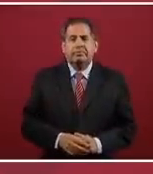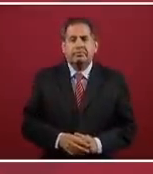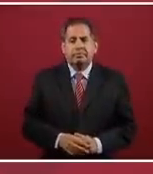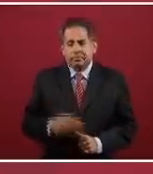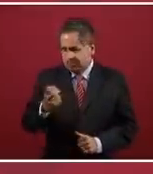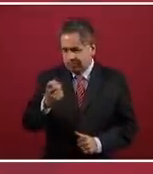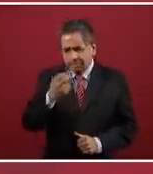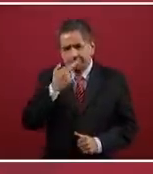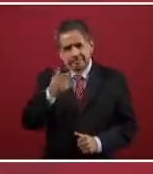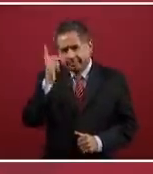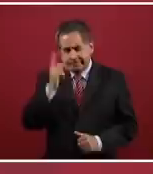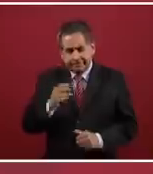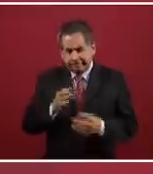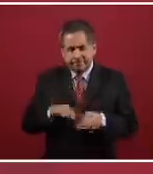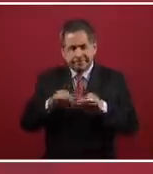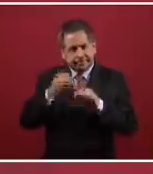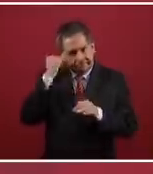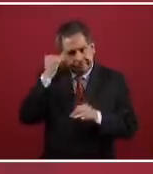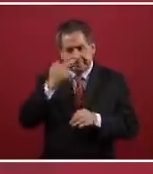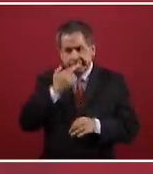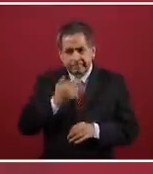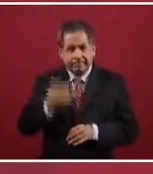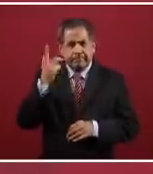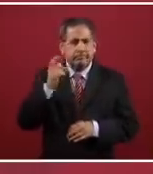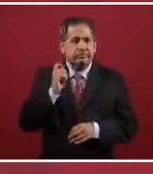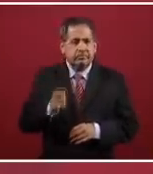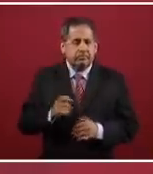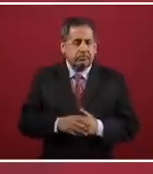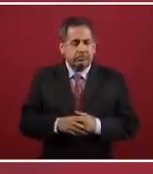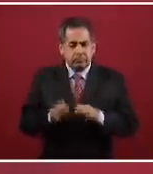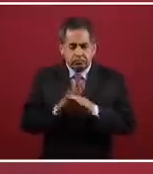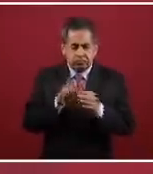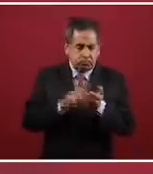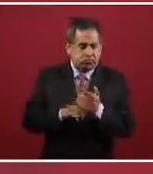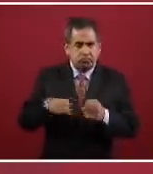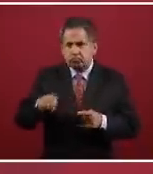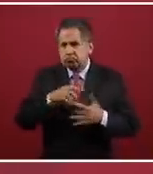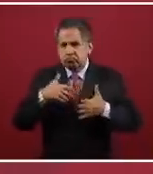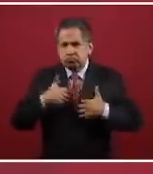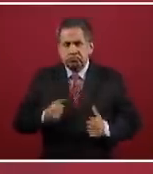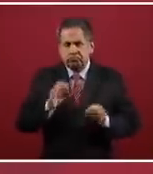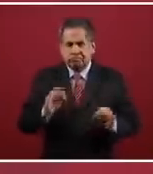Esa es la mejor forma de buscar el entendimiento.